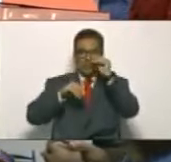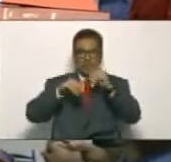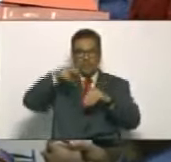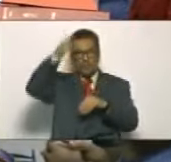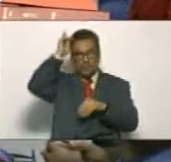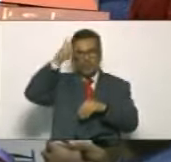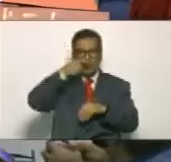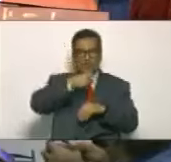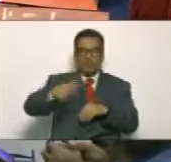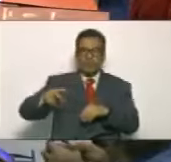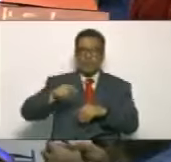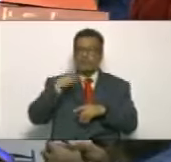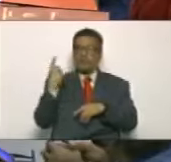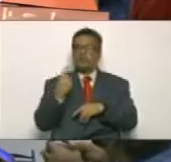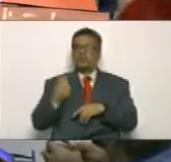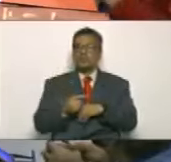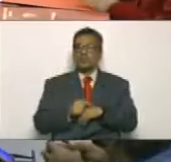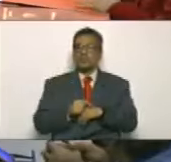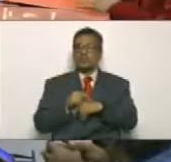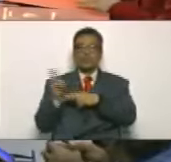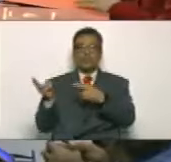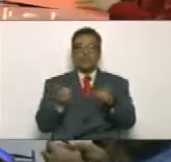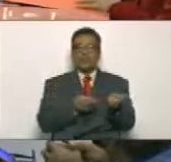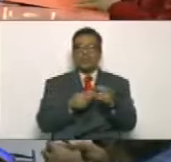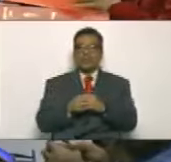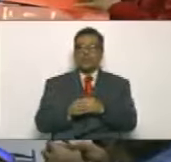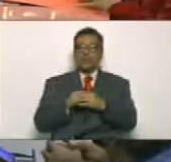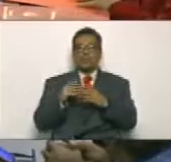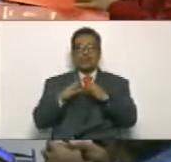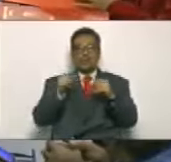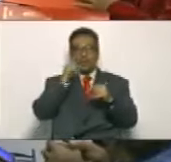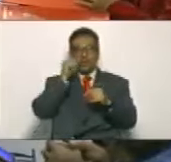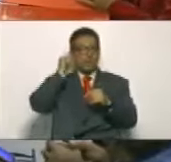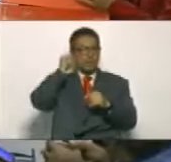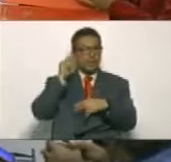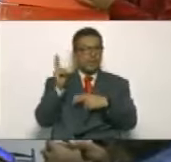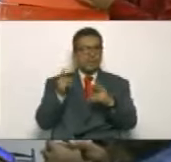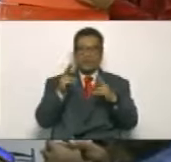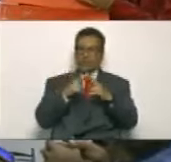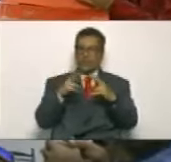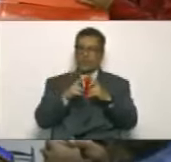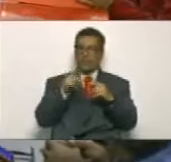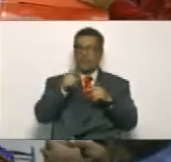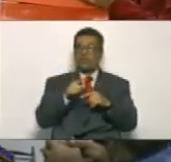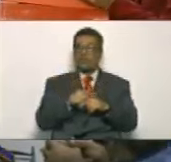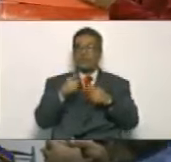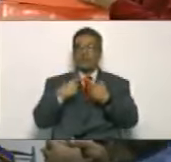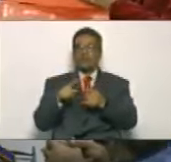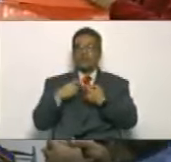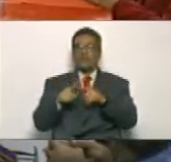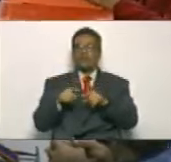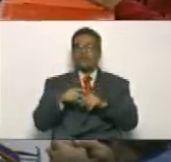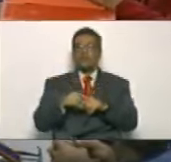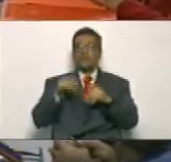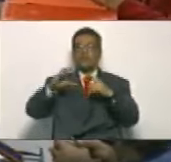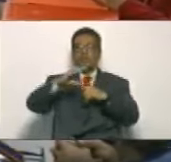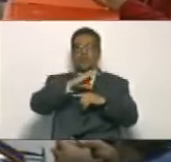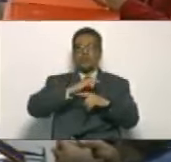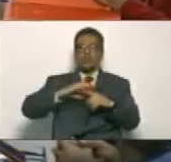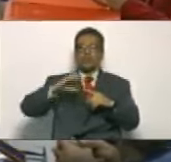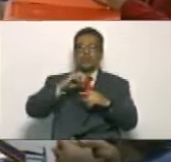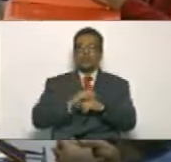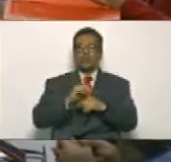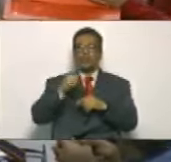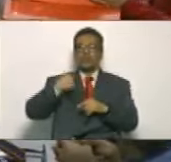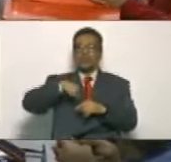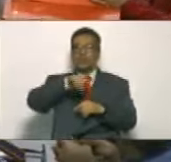indígenas. Simplemente los invito, las invito a que reconozcan las diferencialidades culturales